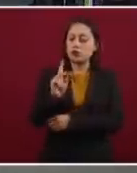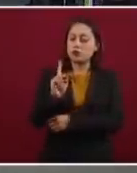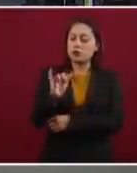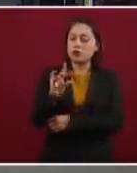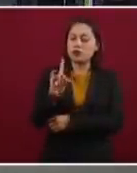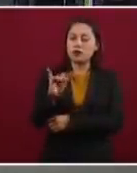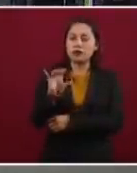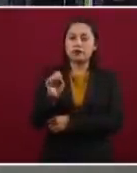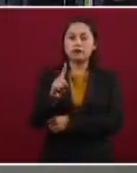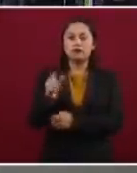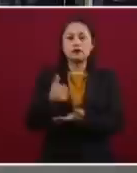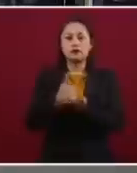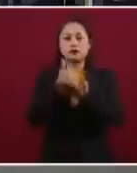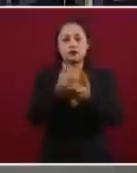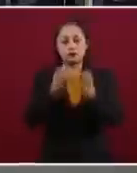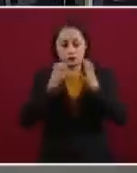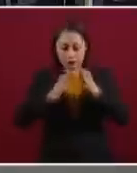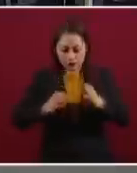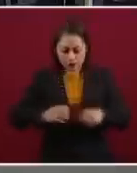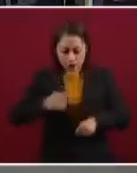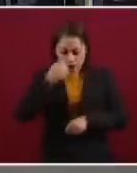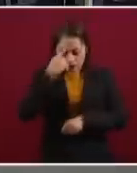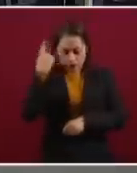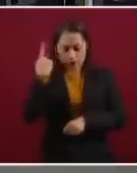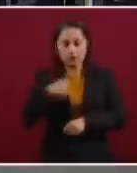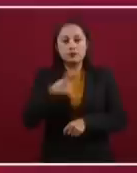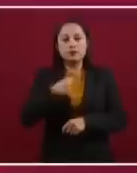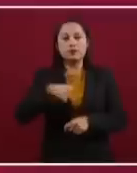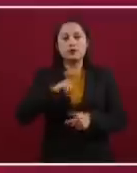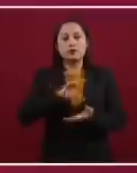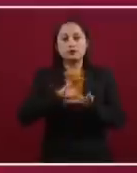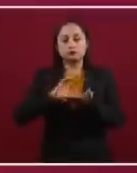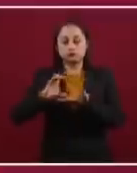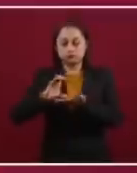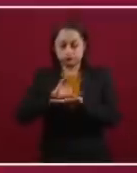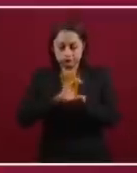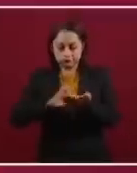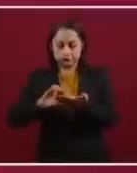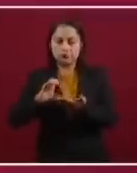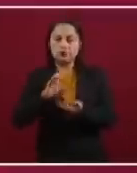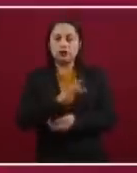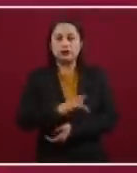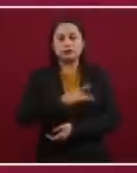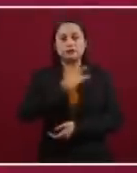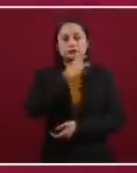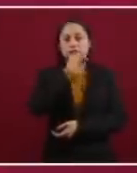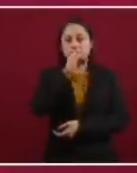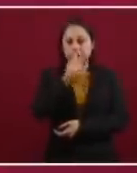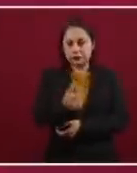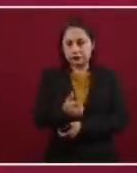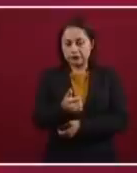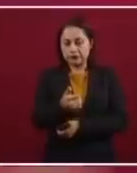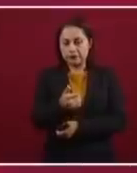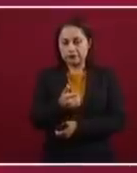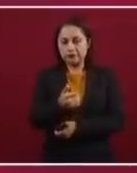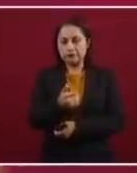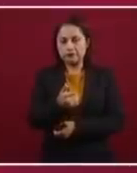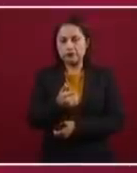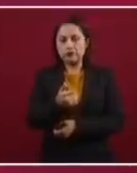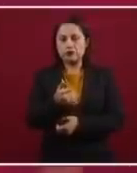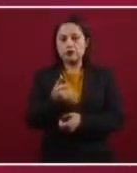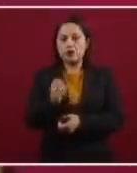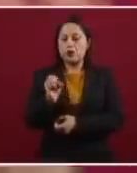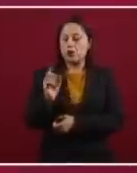de inhibición competitiva a nivel de las células del sistema nervioso para los distintos